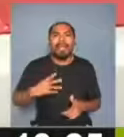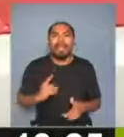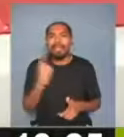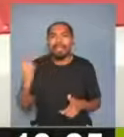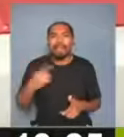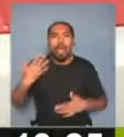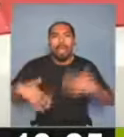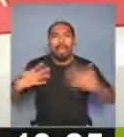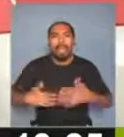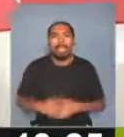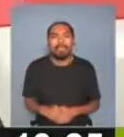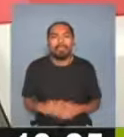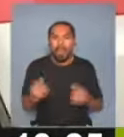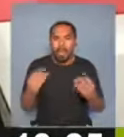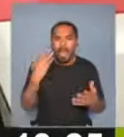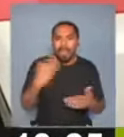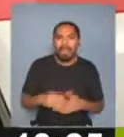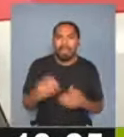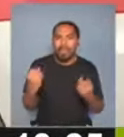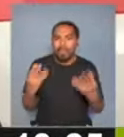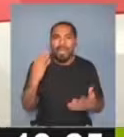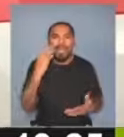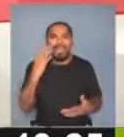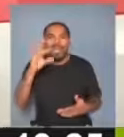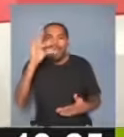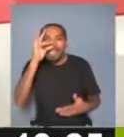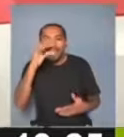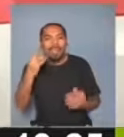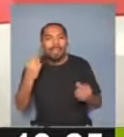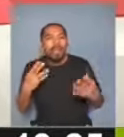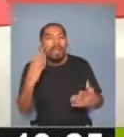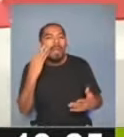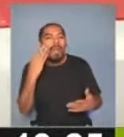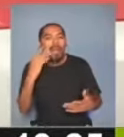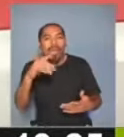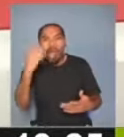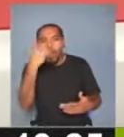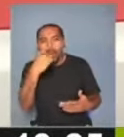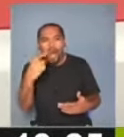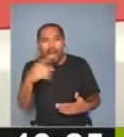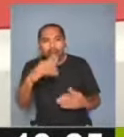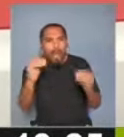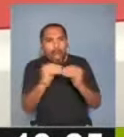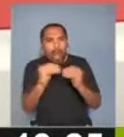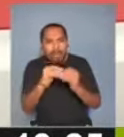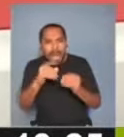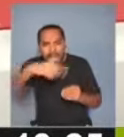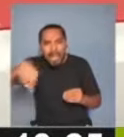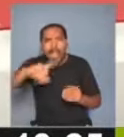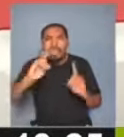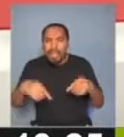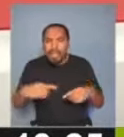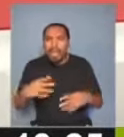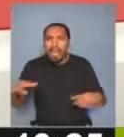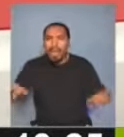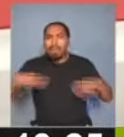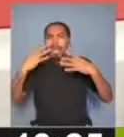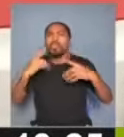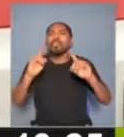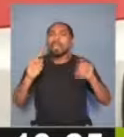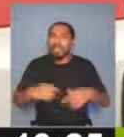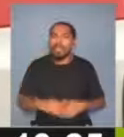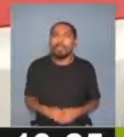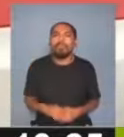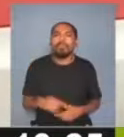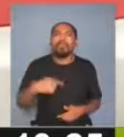tardes buenas tardes Nan Buenas tardes Omar a todos los compañeros allí a toda la gente también en este momento estamos nosotros acá en la dirección